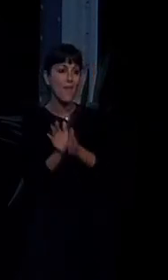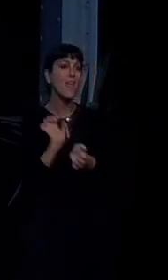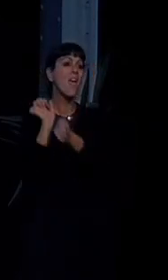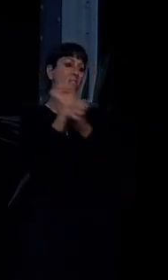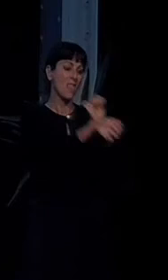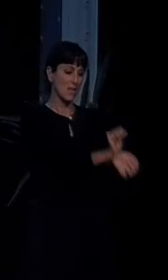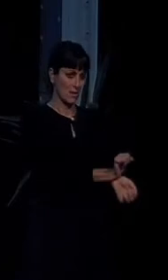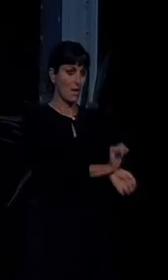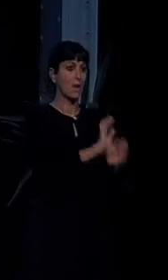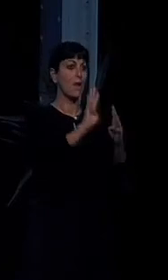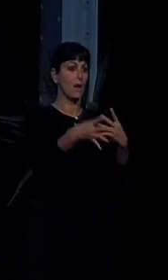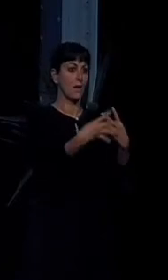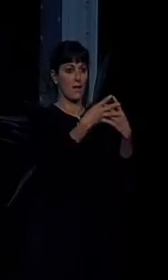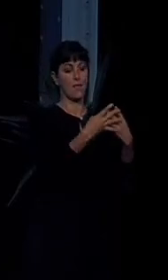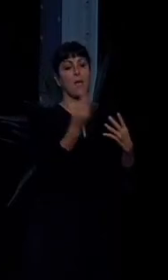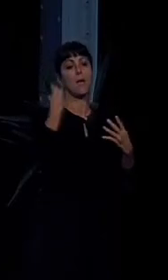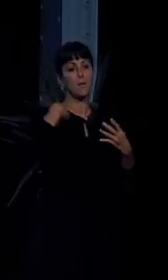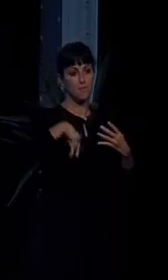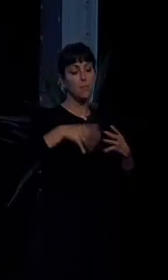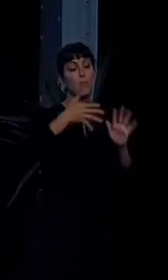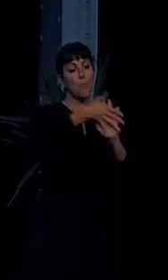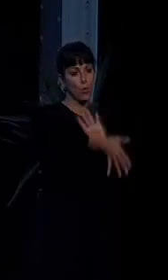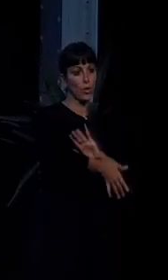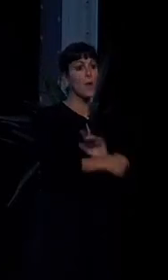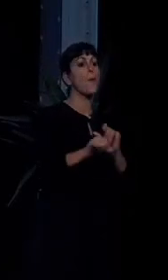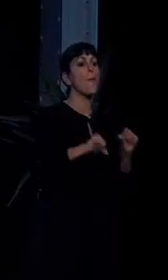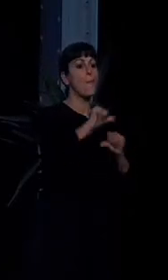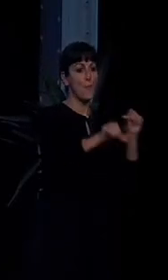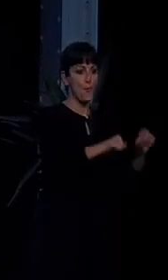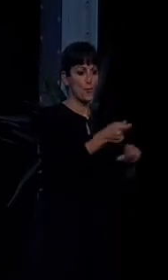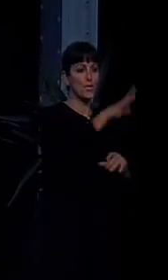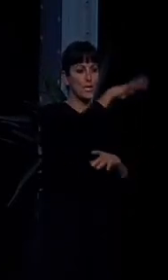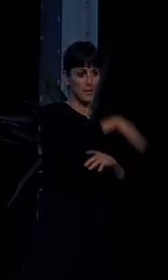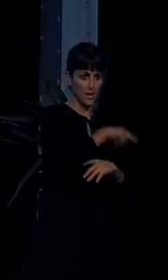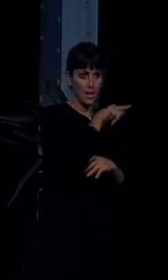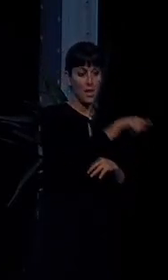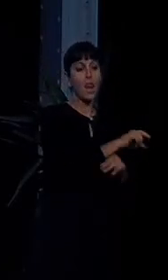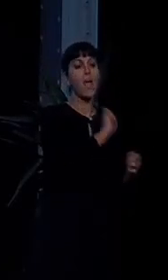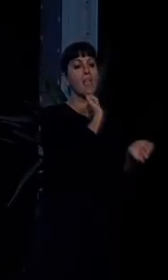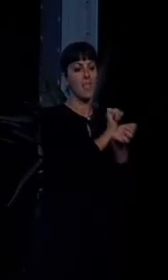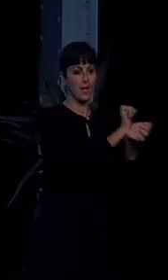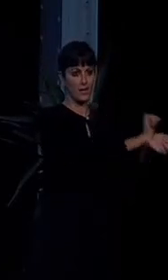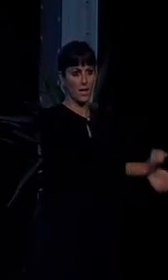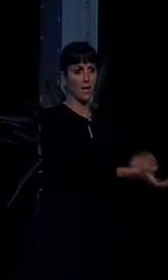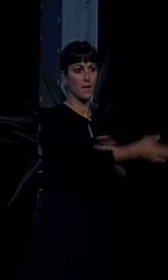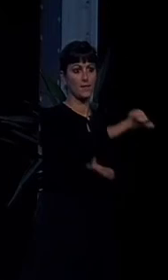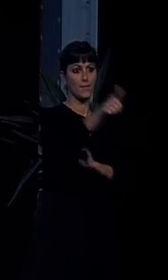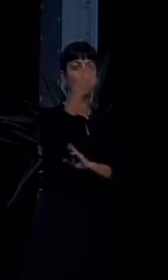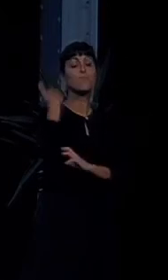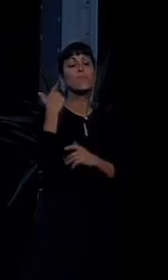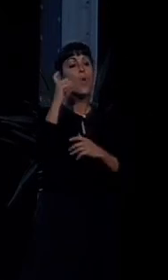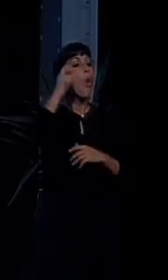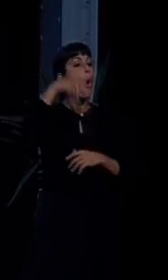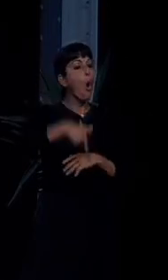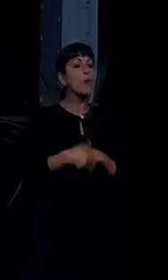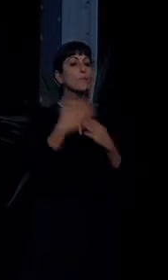detenida en el marco de las manifestaciones del Procés. Me parece una actitud feminista iniciar esta intervención